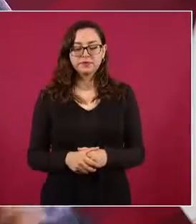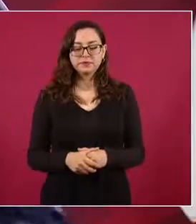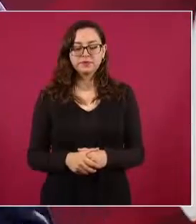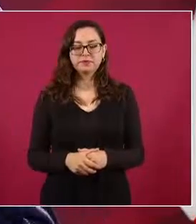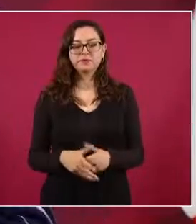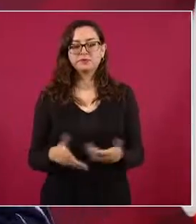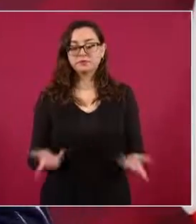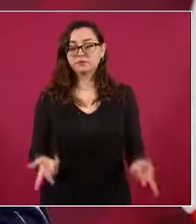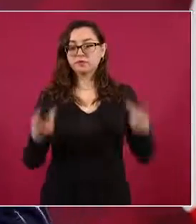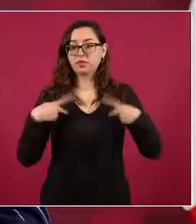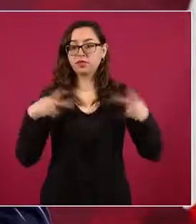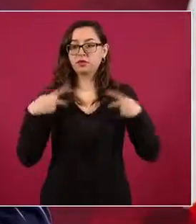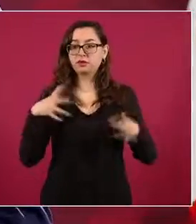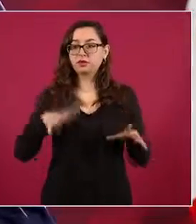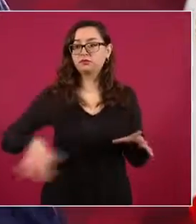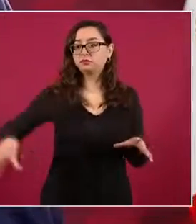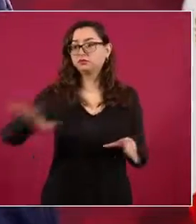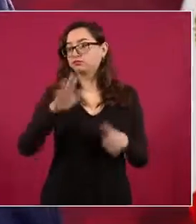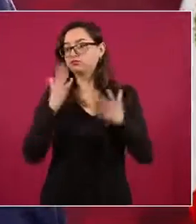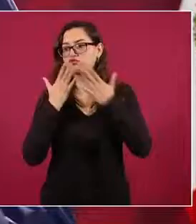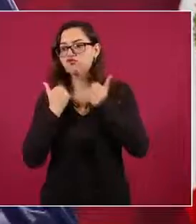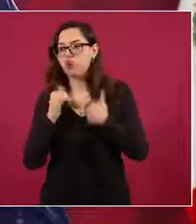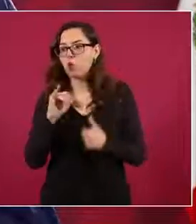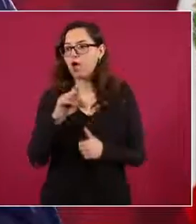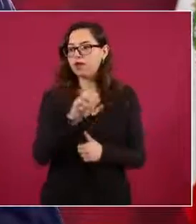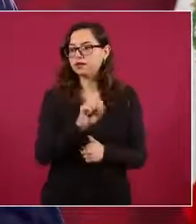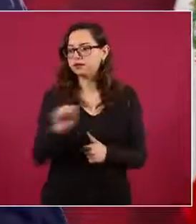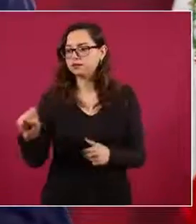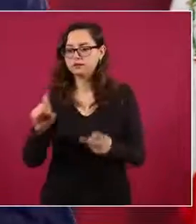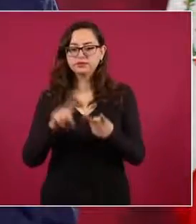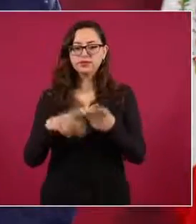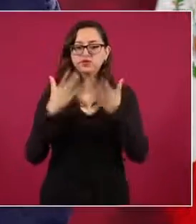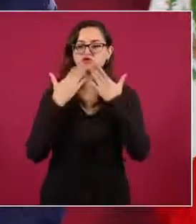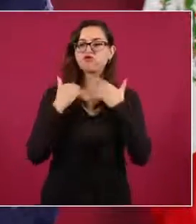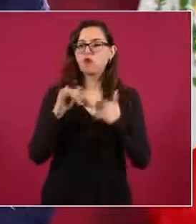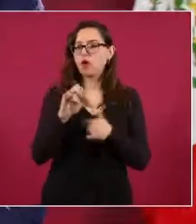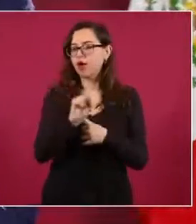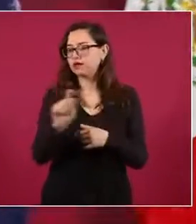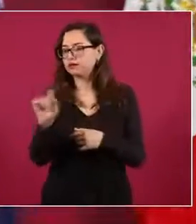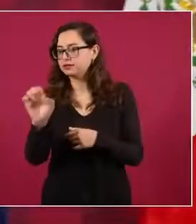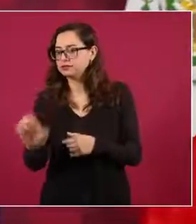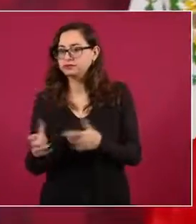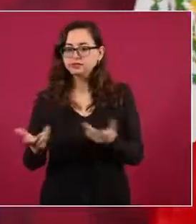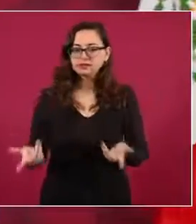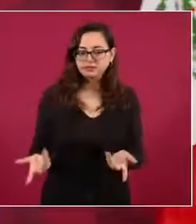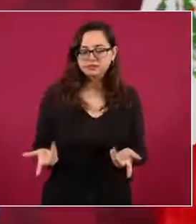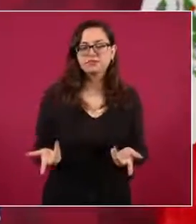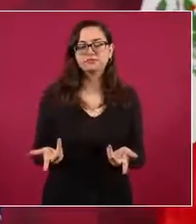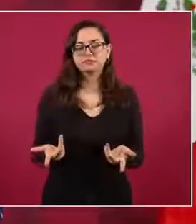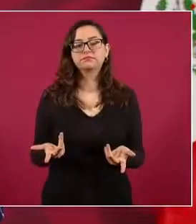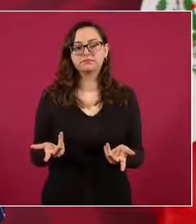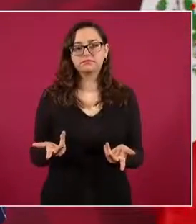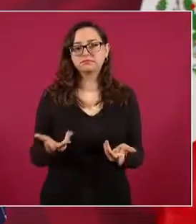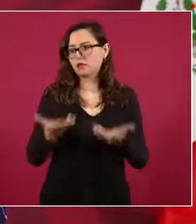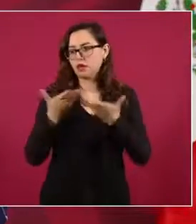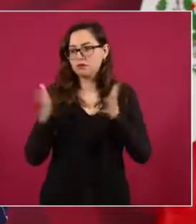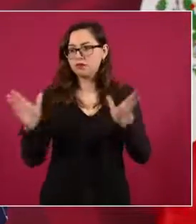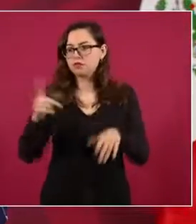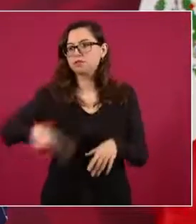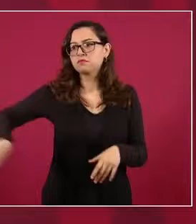la población que no tiene seguridad social, para la población que lo necesita, población